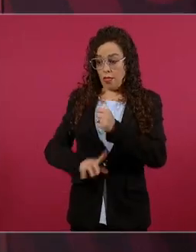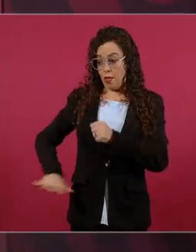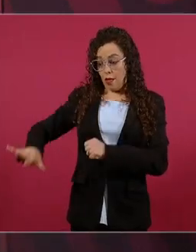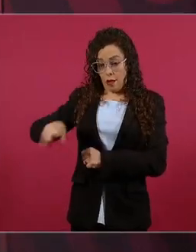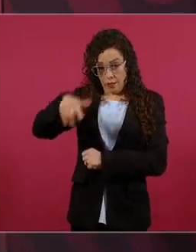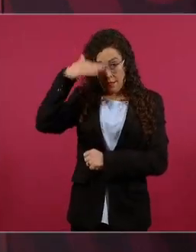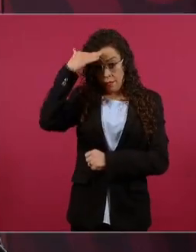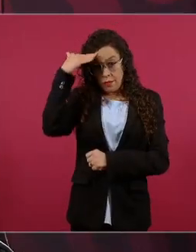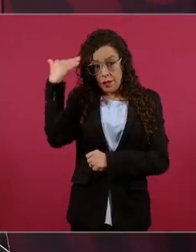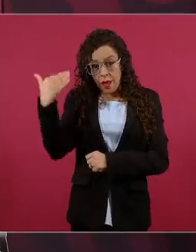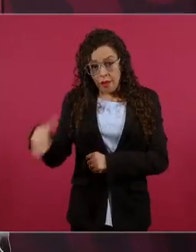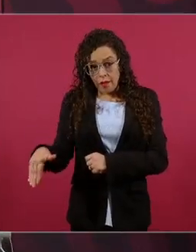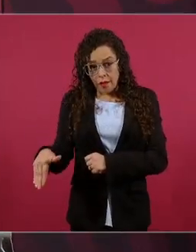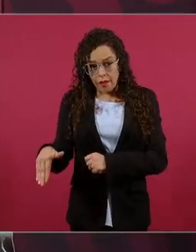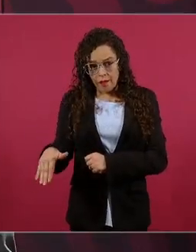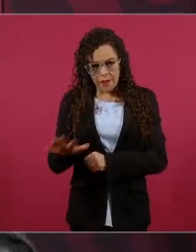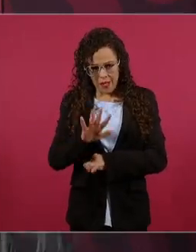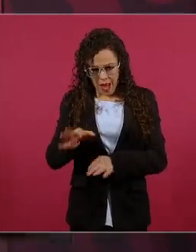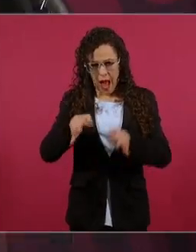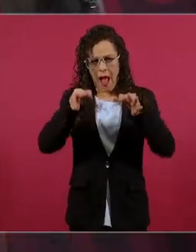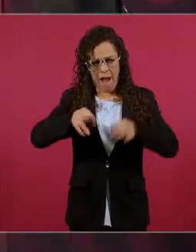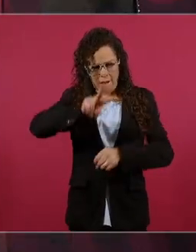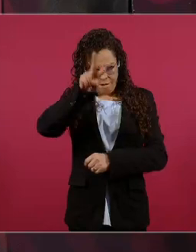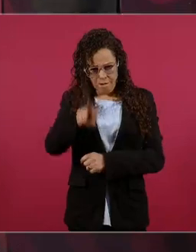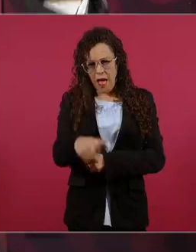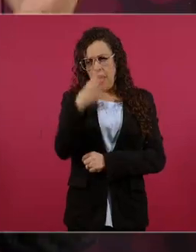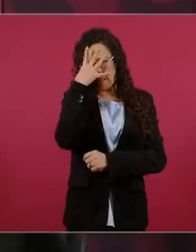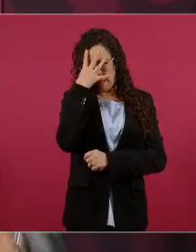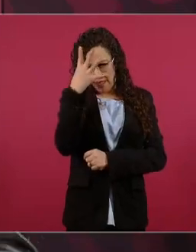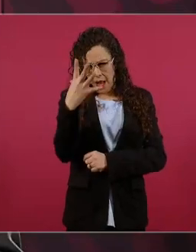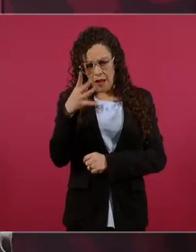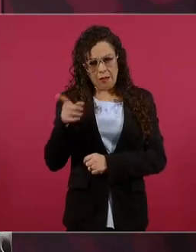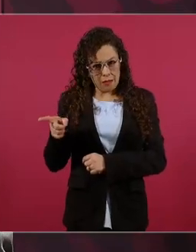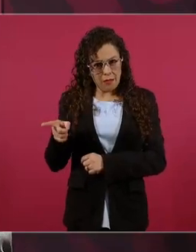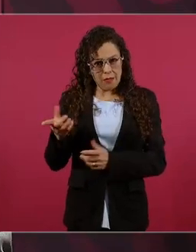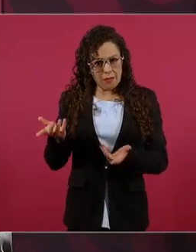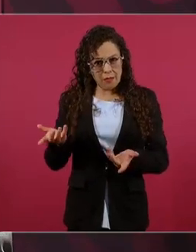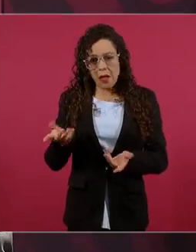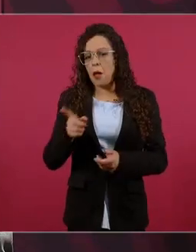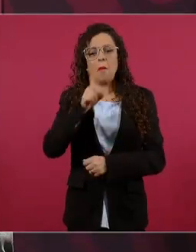con franqueza, no se sabía nada